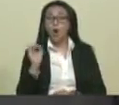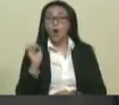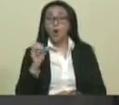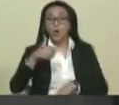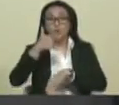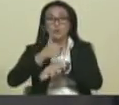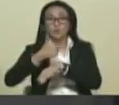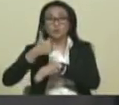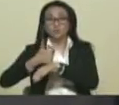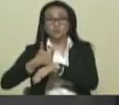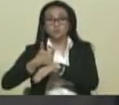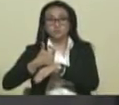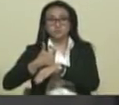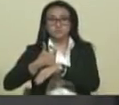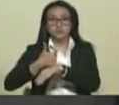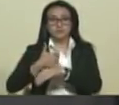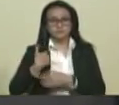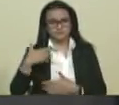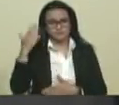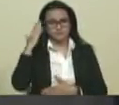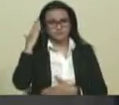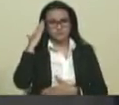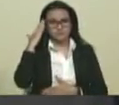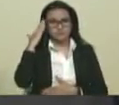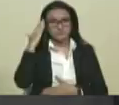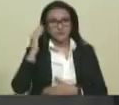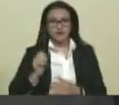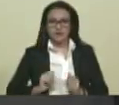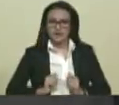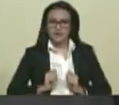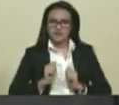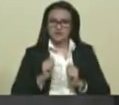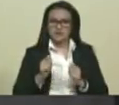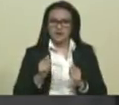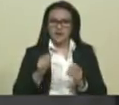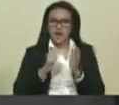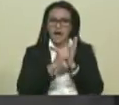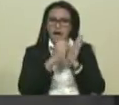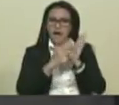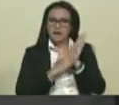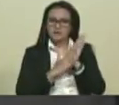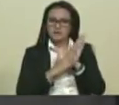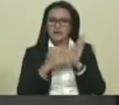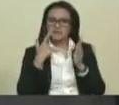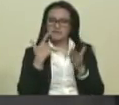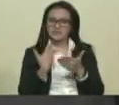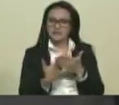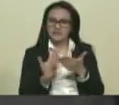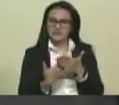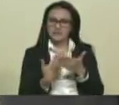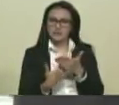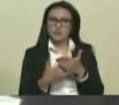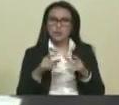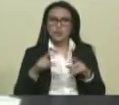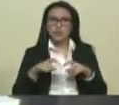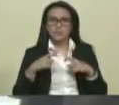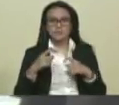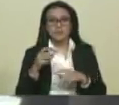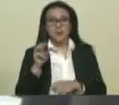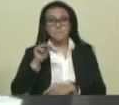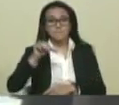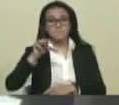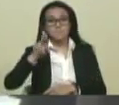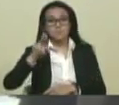juntas regionales. Y también quisiera saber si se entregará el acta correspondiente para los testigos, ya que desde la Mesa de la Unidad Democrática